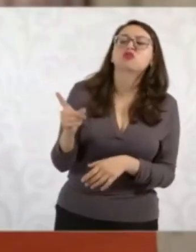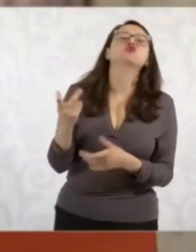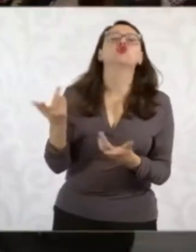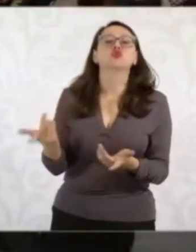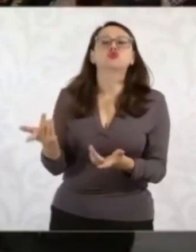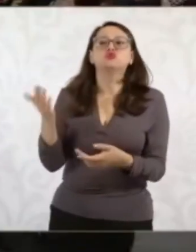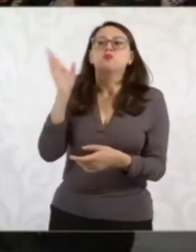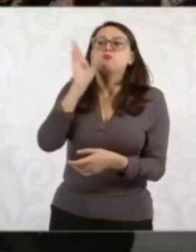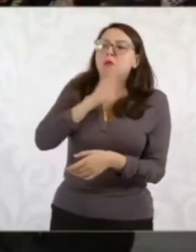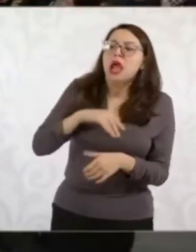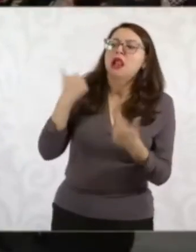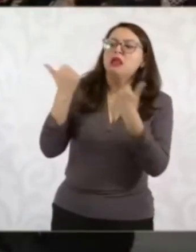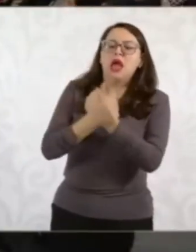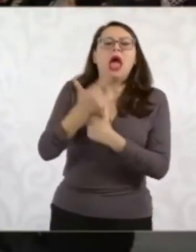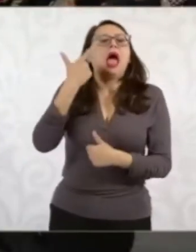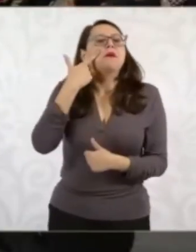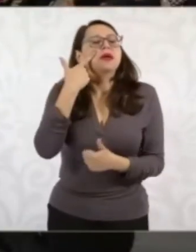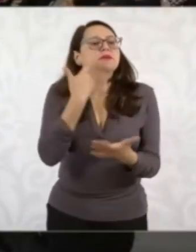había hecho el embajador.